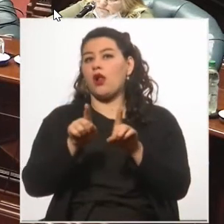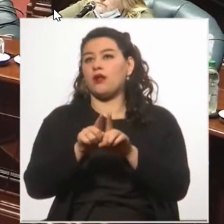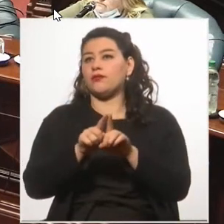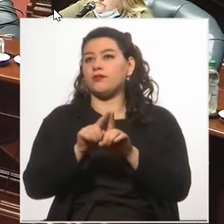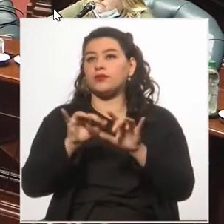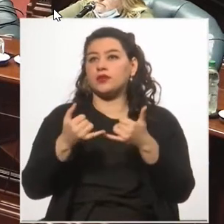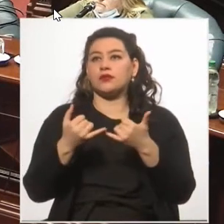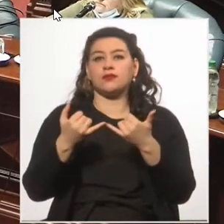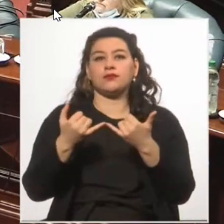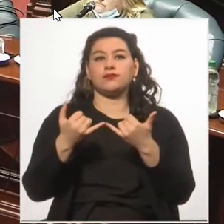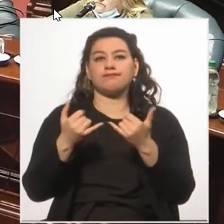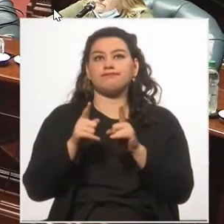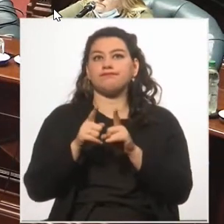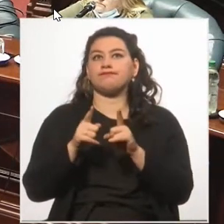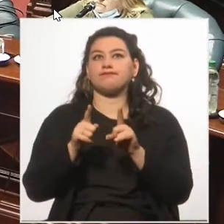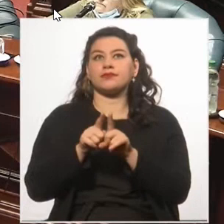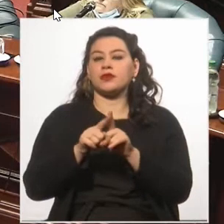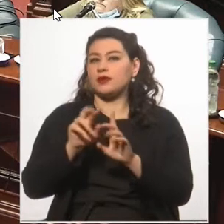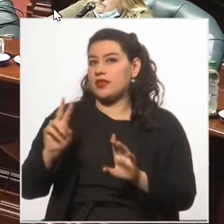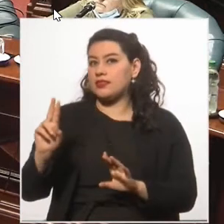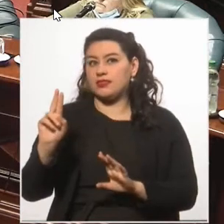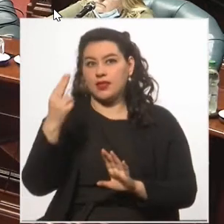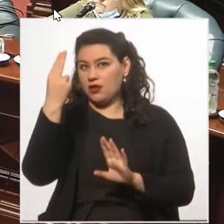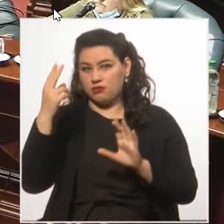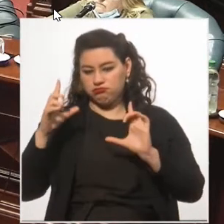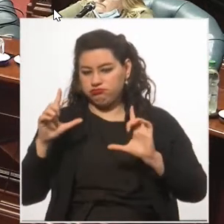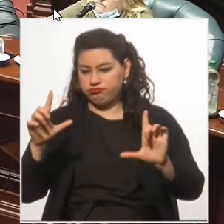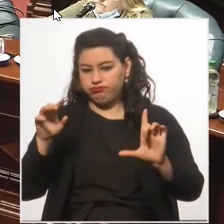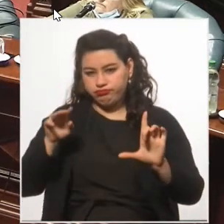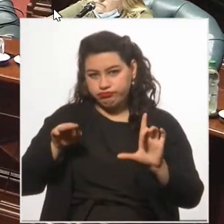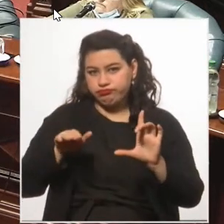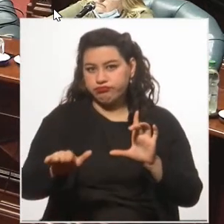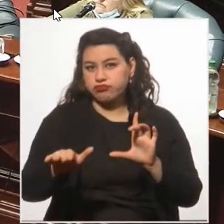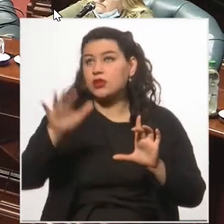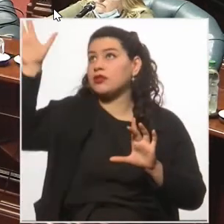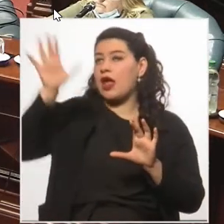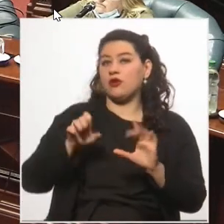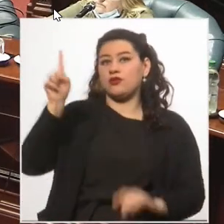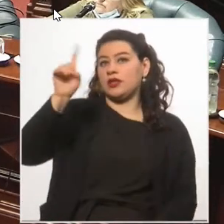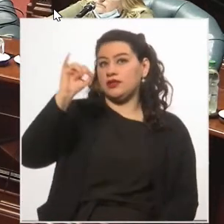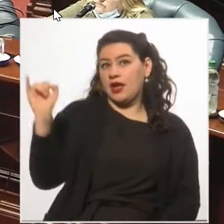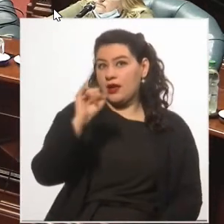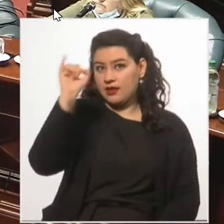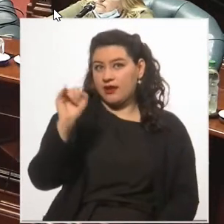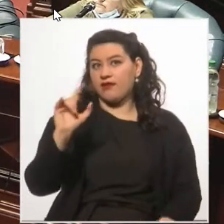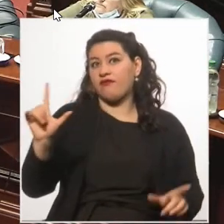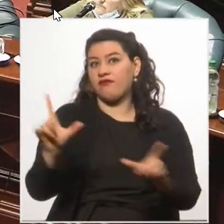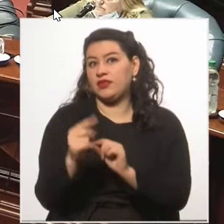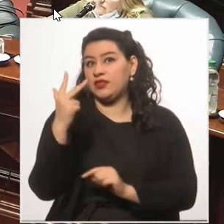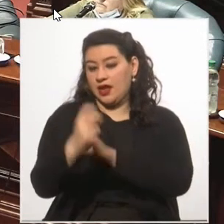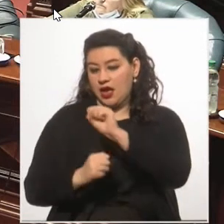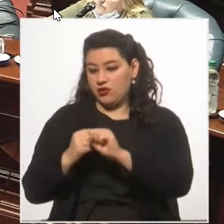ecos del apoteótico y multitudinario entierro que recibieron sus restos traídos de Italia a casi 3 años